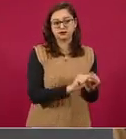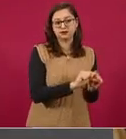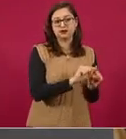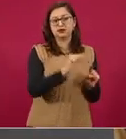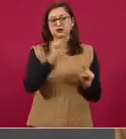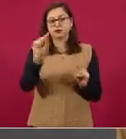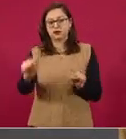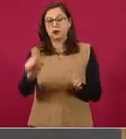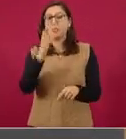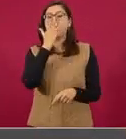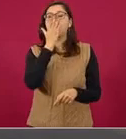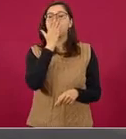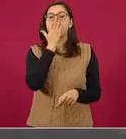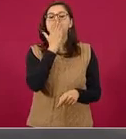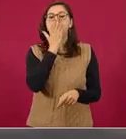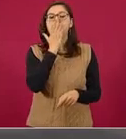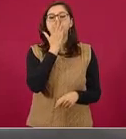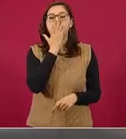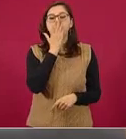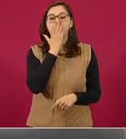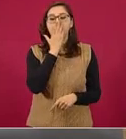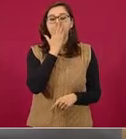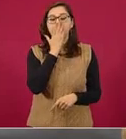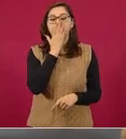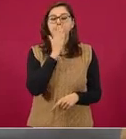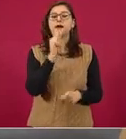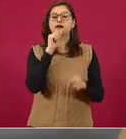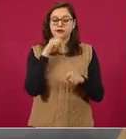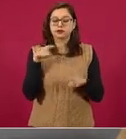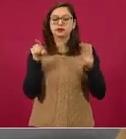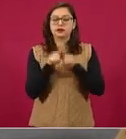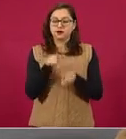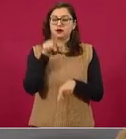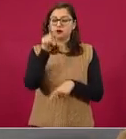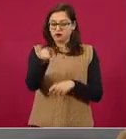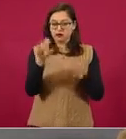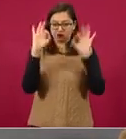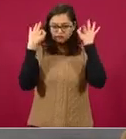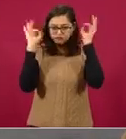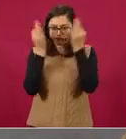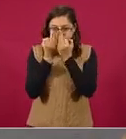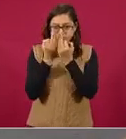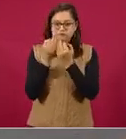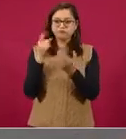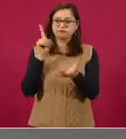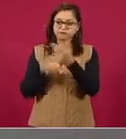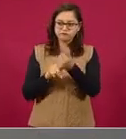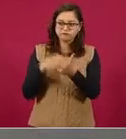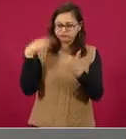a Sonora, a la aduana también, para